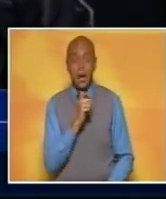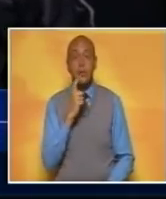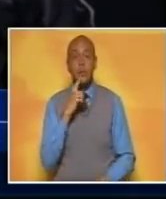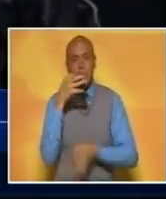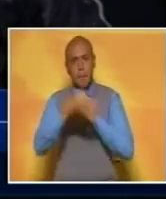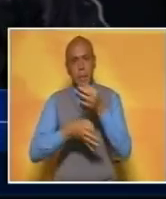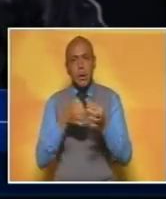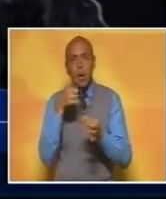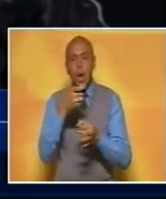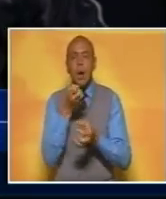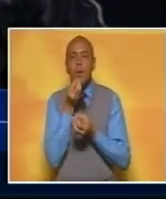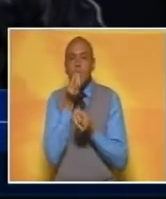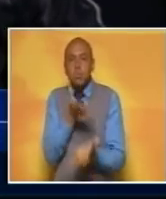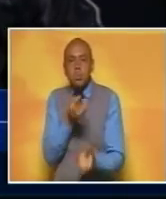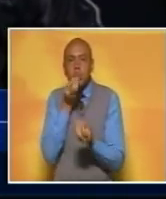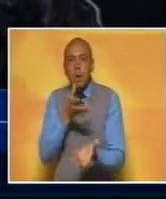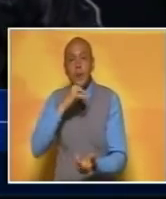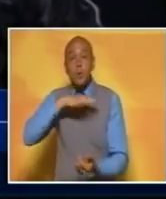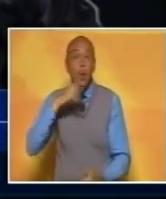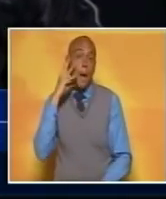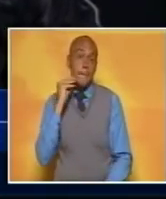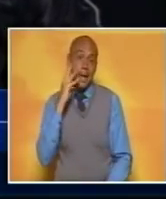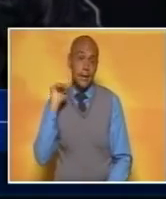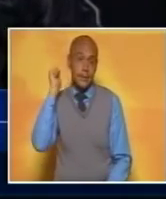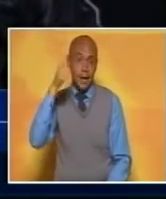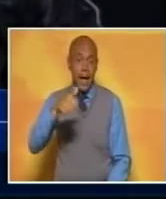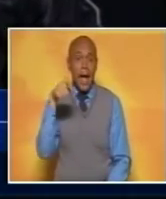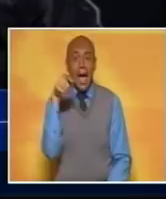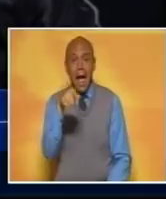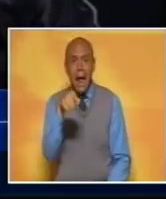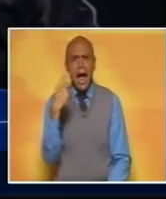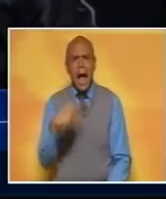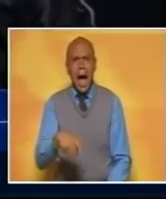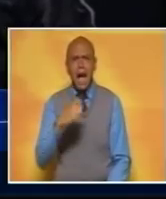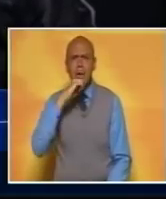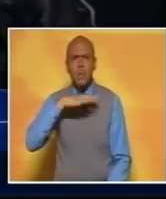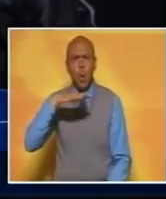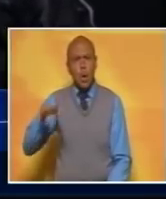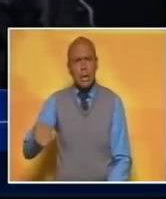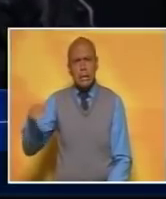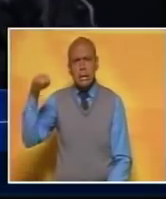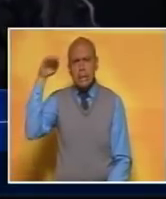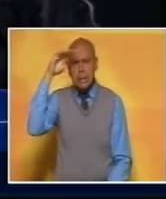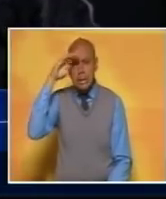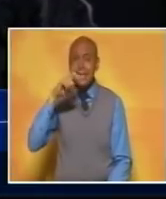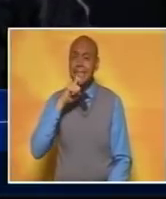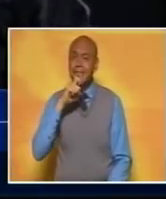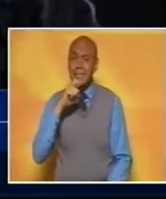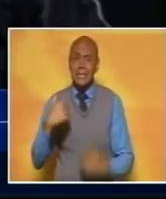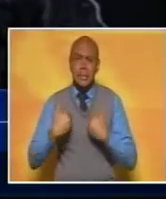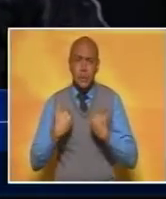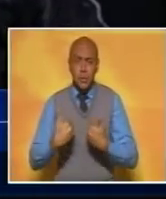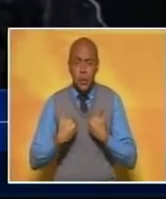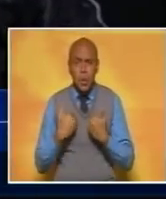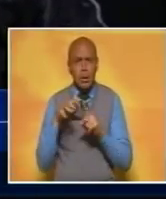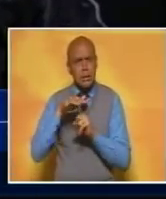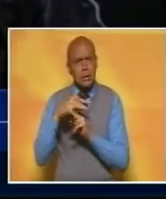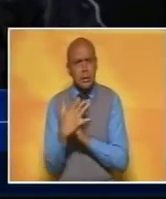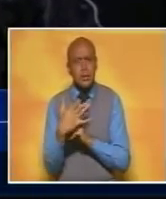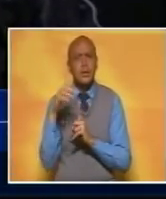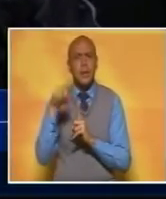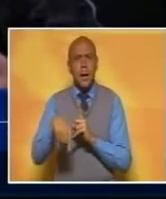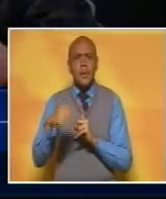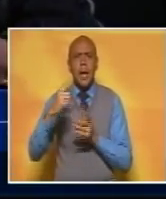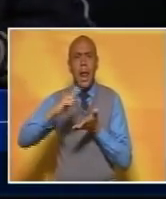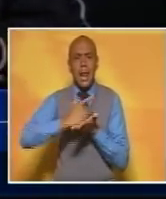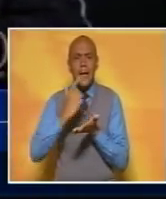detalles inéditos de su vida y confirmó que tuvo una historia complicada desde la infancia. En los diversos extractos del libro que salieron a